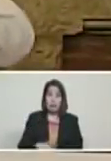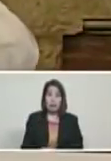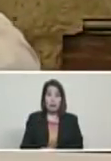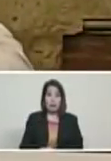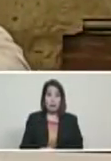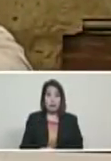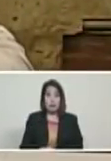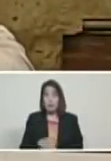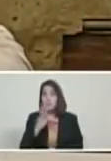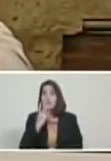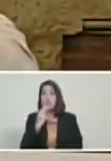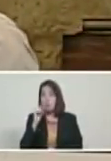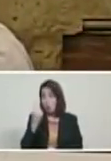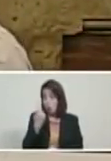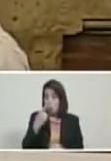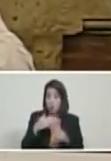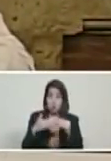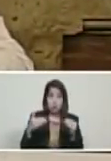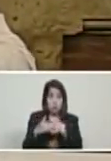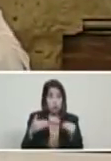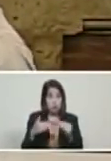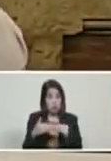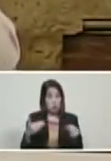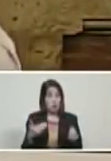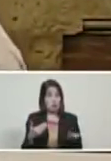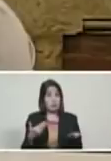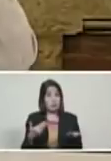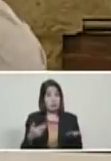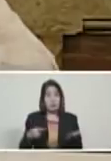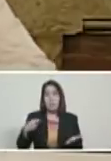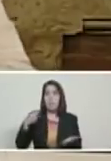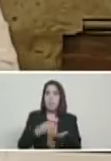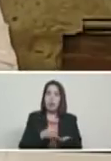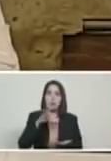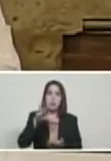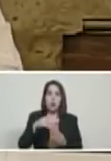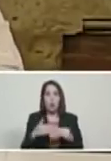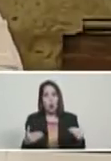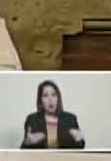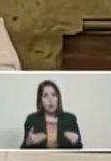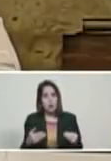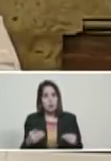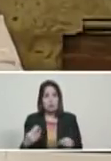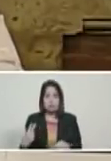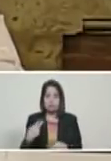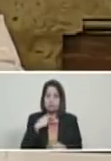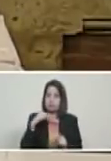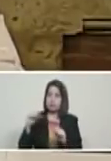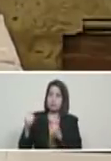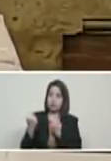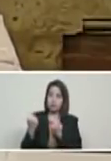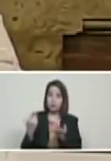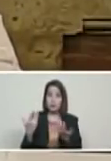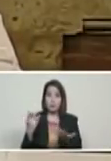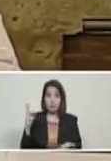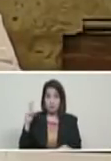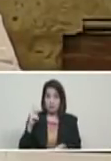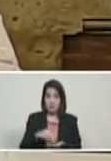te cuesta un dólar, con todos estos vericuetos terminas pagando $5. ¿Para que llegue a